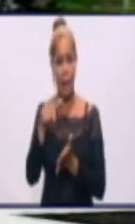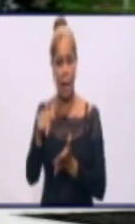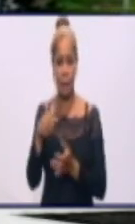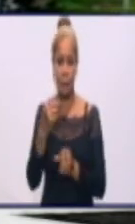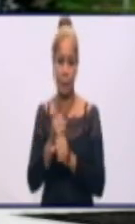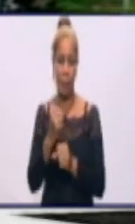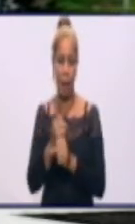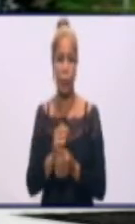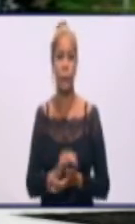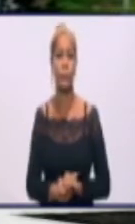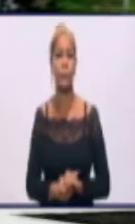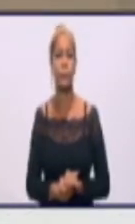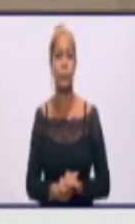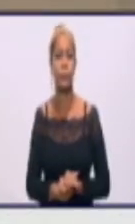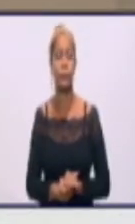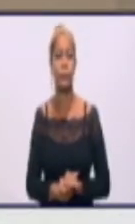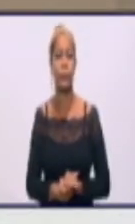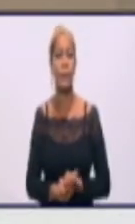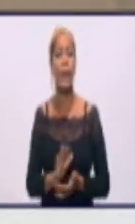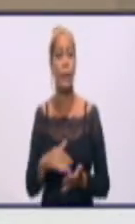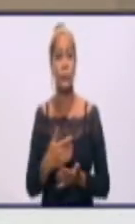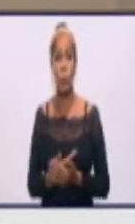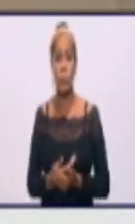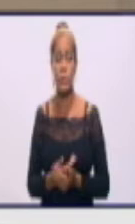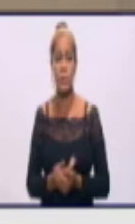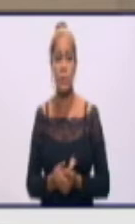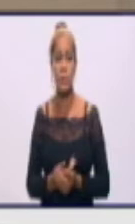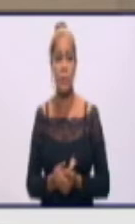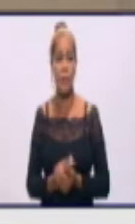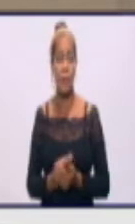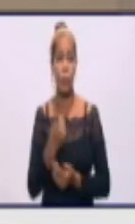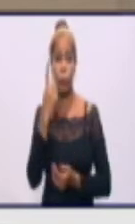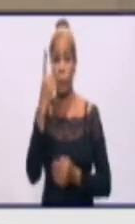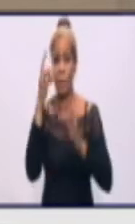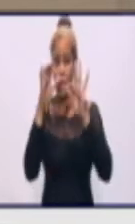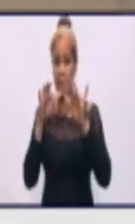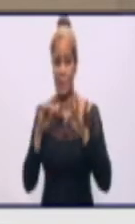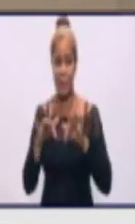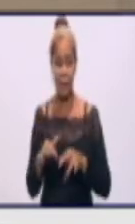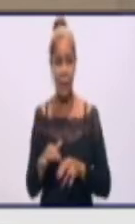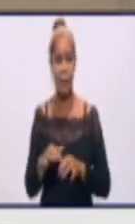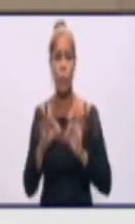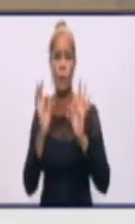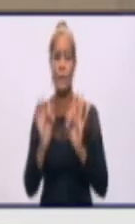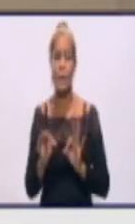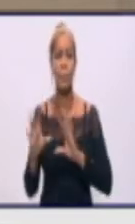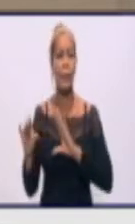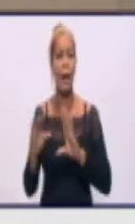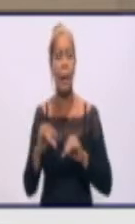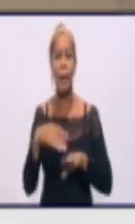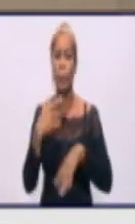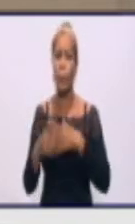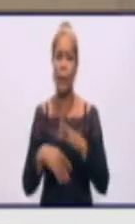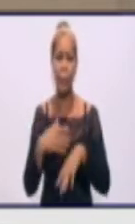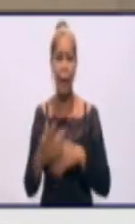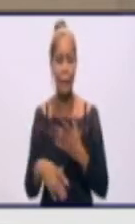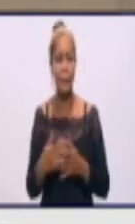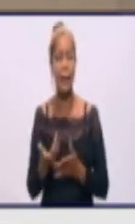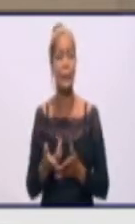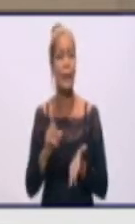de la sociedad que tanto habla nuestro presidente, sí, y primer secretario, y como una de las bases programáticas del octavo congreso del